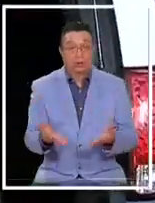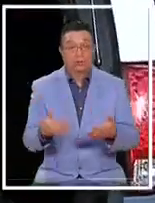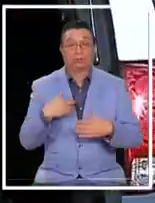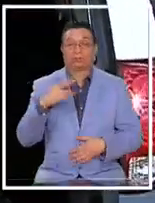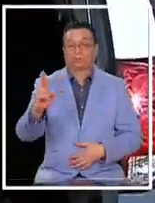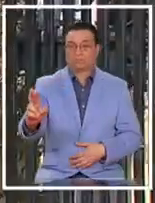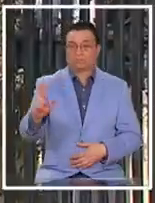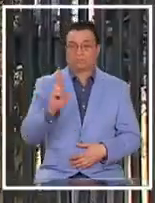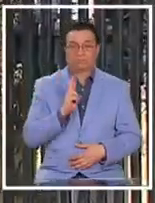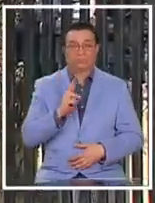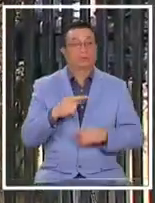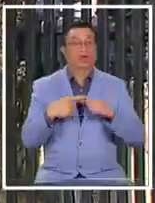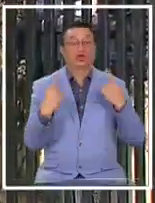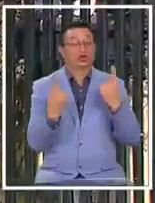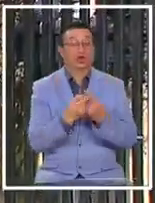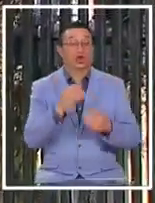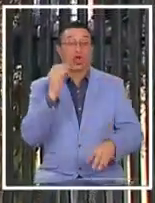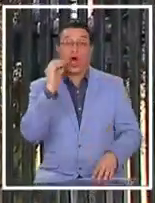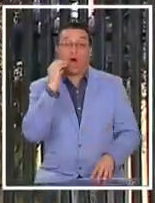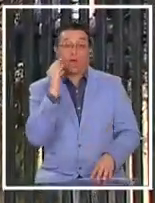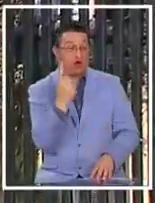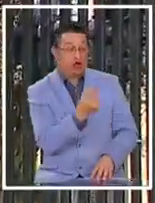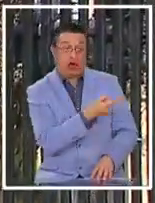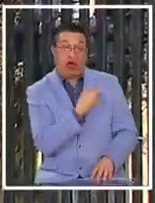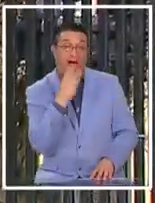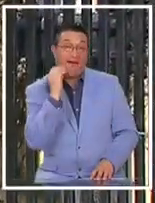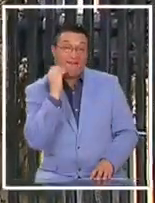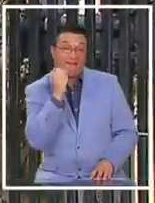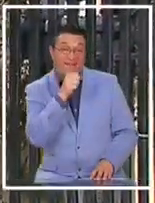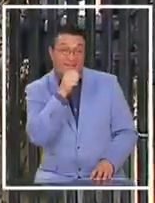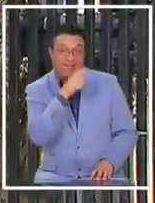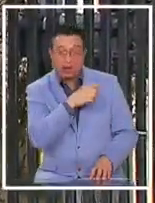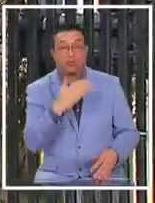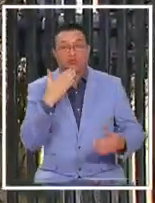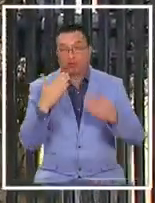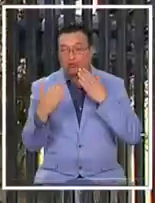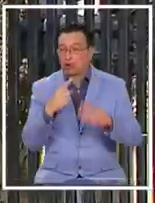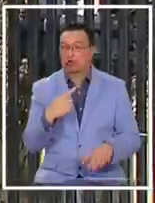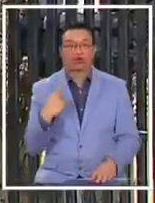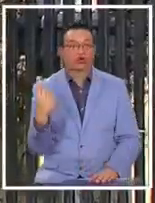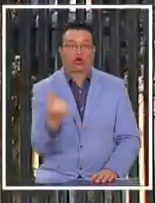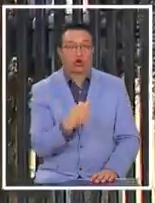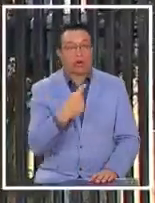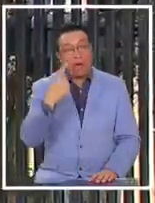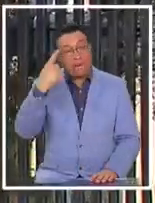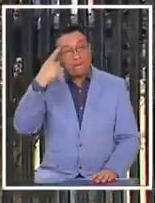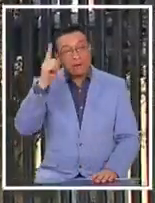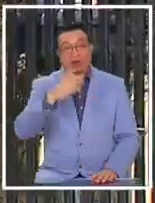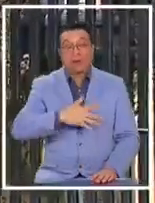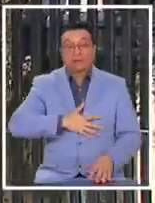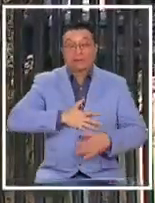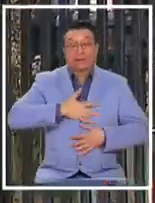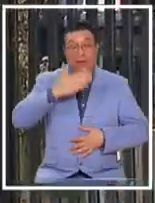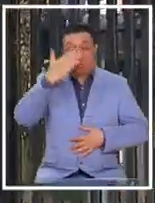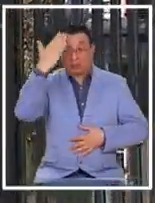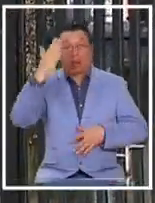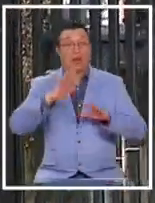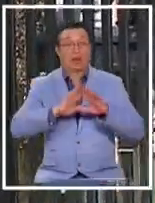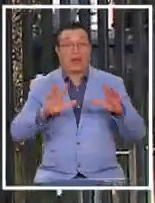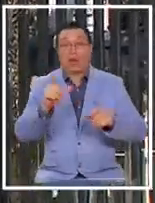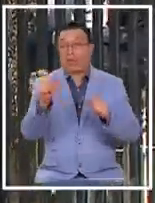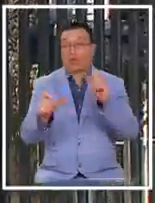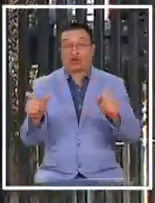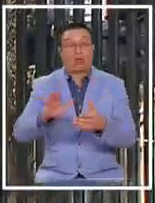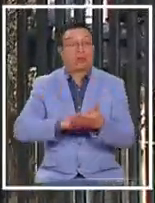el resultado y que estaban todos los abuelitos contagiados, pero que no tenían síntomas y que el personal